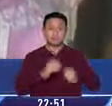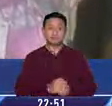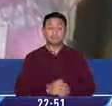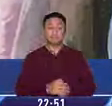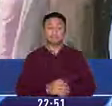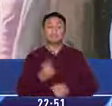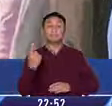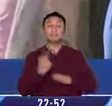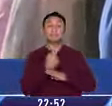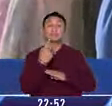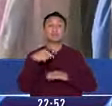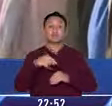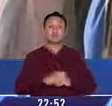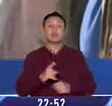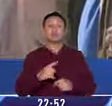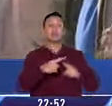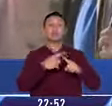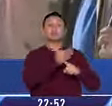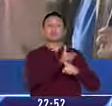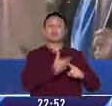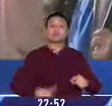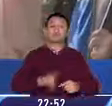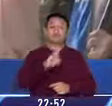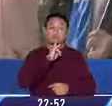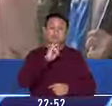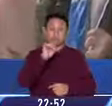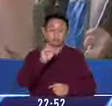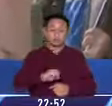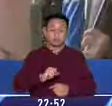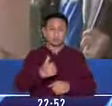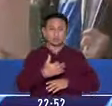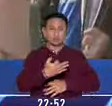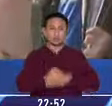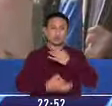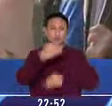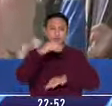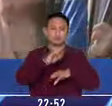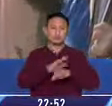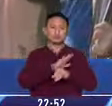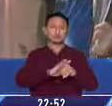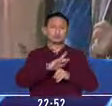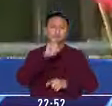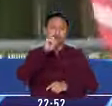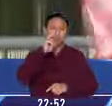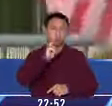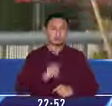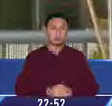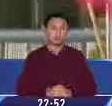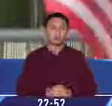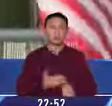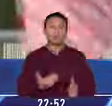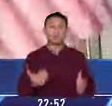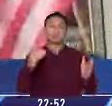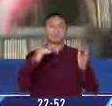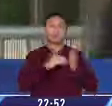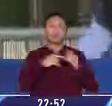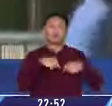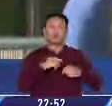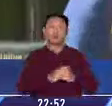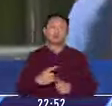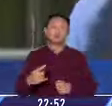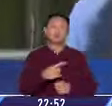vez en la historia que un mandatario de Estados Unidos es enjuiciado por abuso sexual. Nuevamente, con una